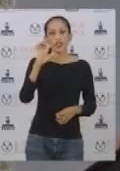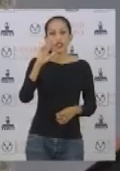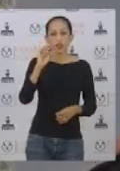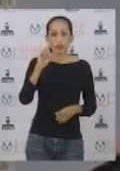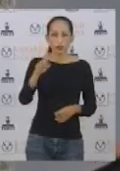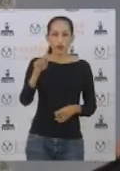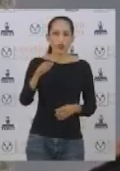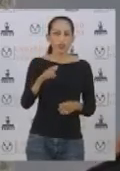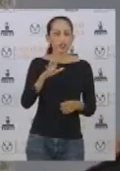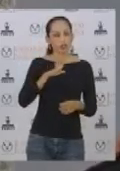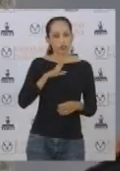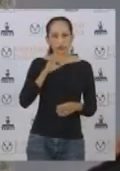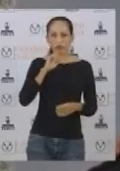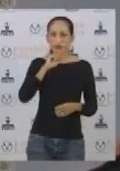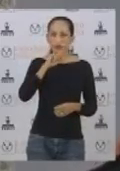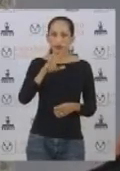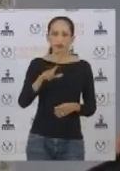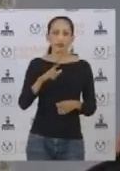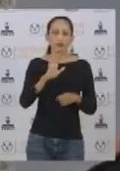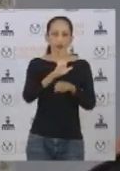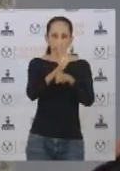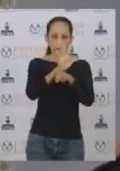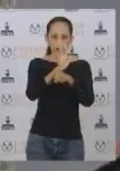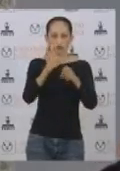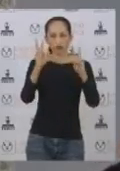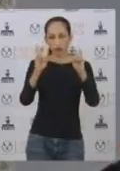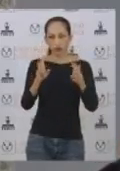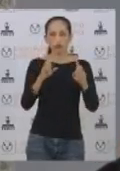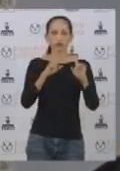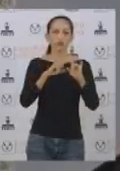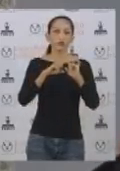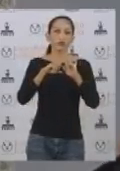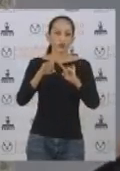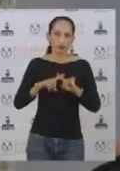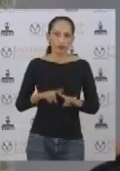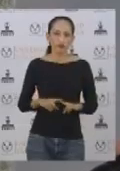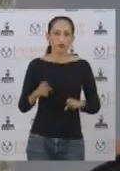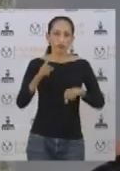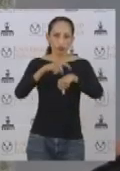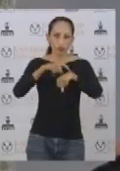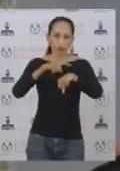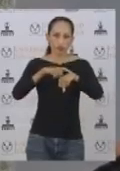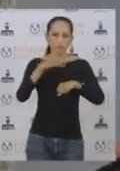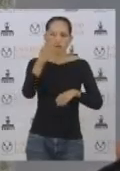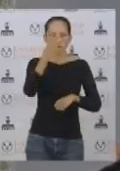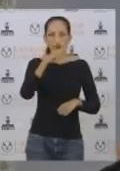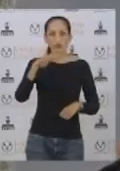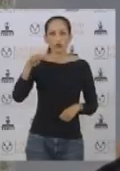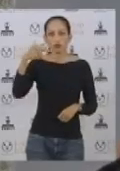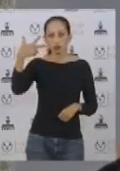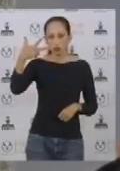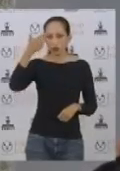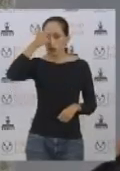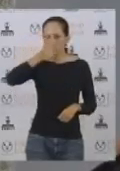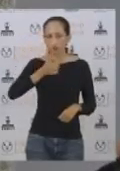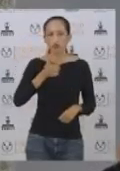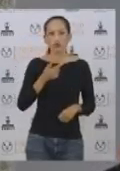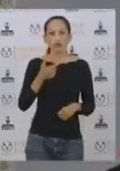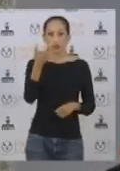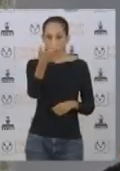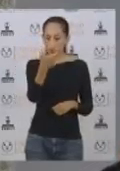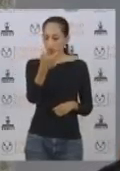va a proyectar la película de Del Olvido al No Me Acuerdo. Esto va a ser en horario de 4 de la tarde a 8 de la noche sin ningún costo